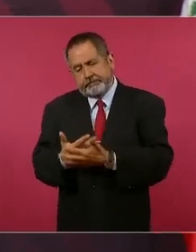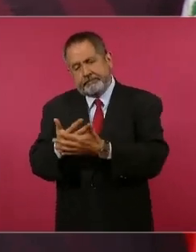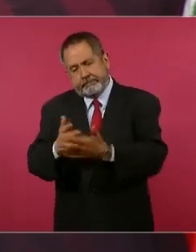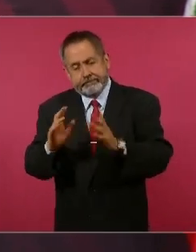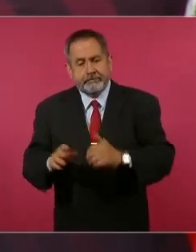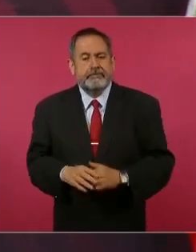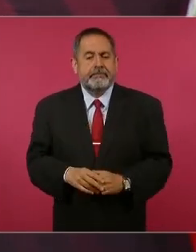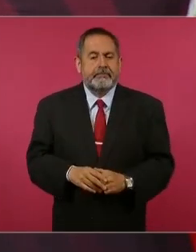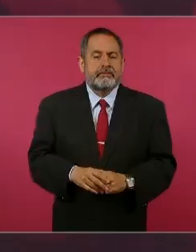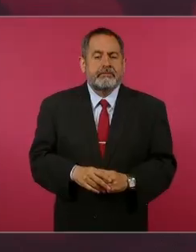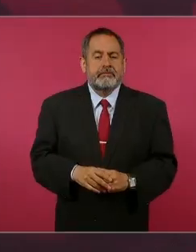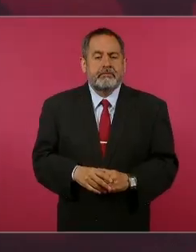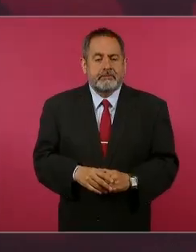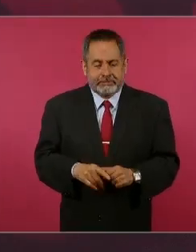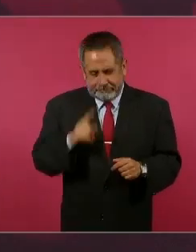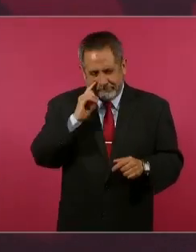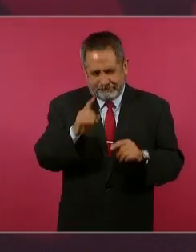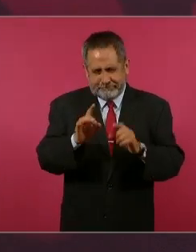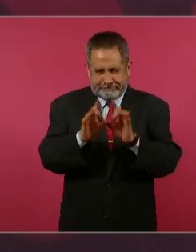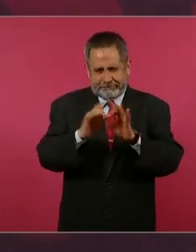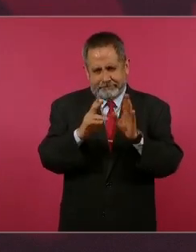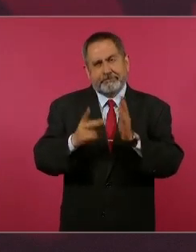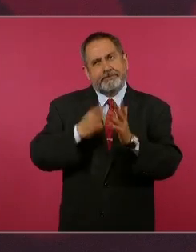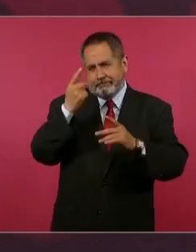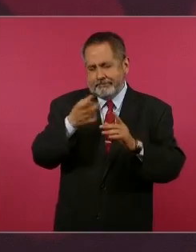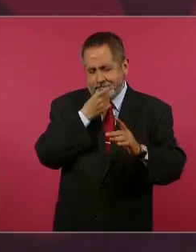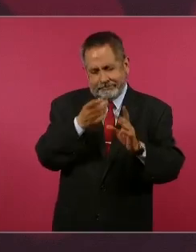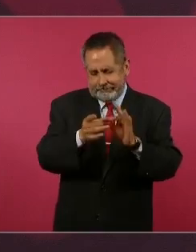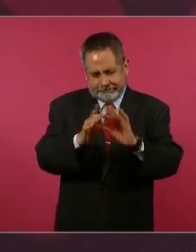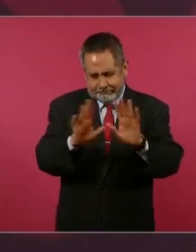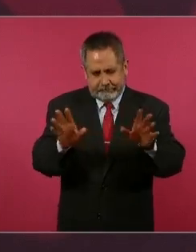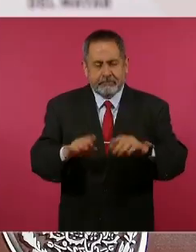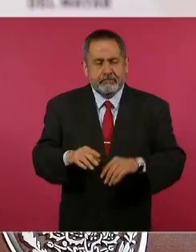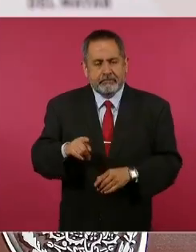vieron lo que sucedió, ¿no? No quiero ya referirme a eso,